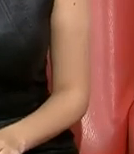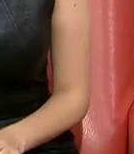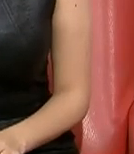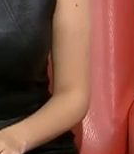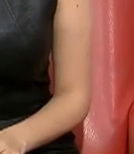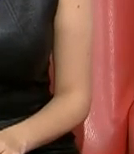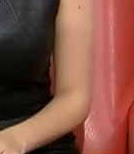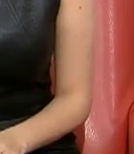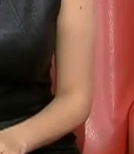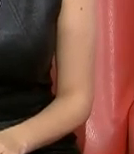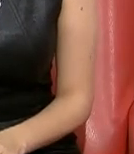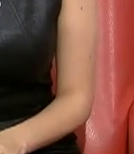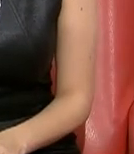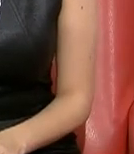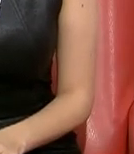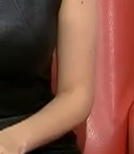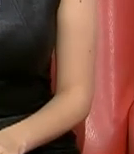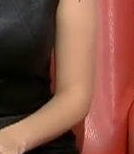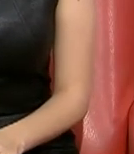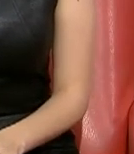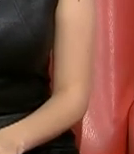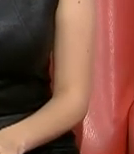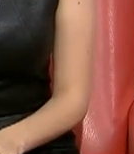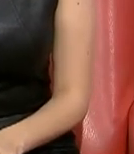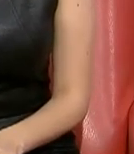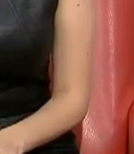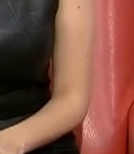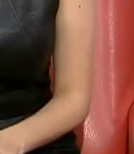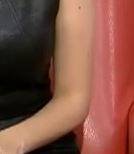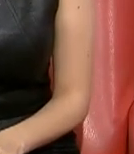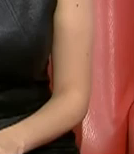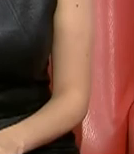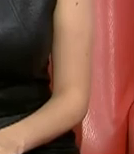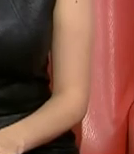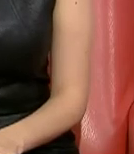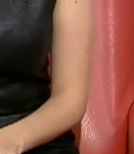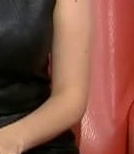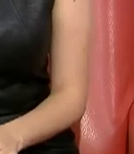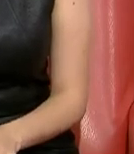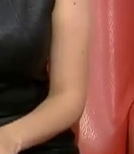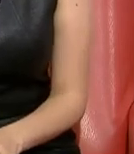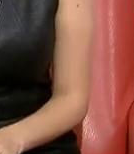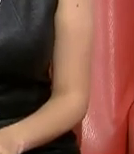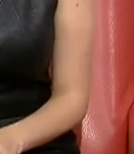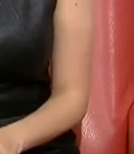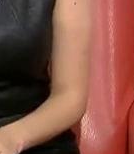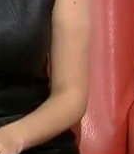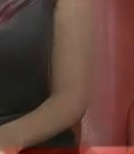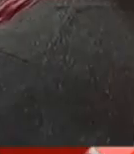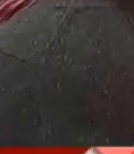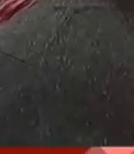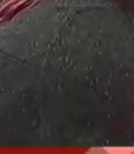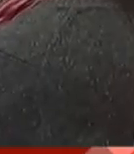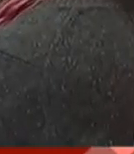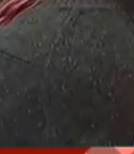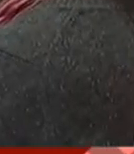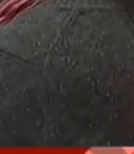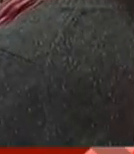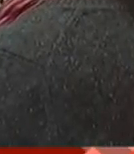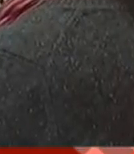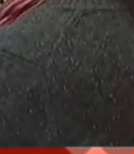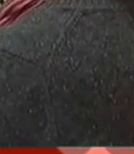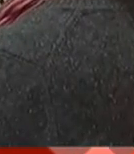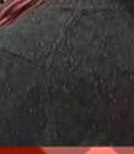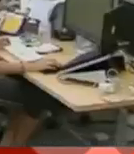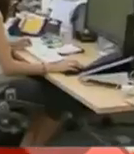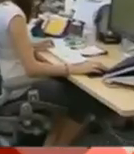la información sobre esta filtración. Sin embargo, también Facebook y Twitter se vieron implicados. Según estos documentos que fueron dados a conocer,